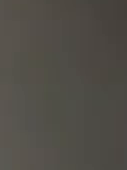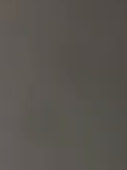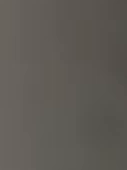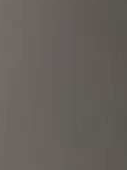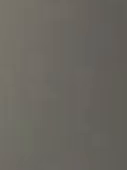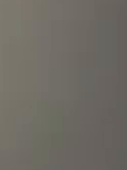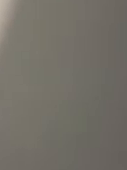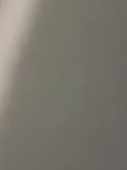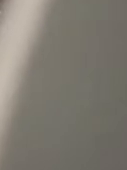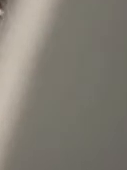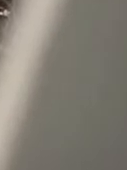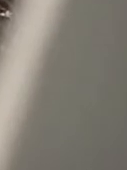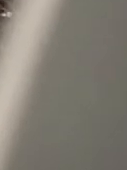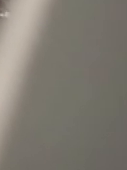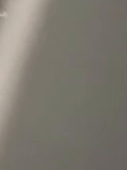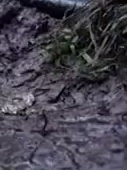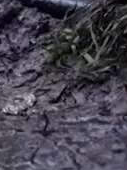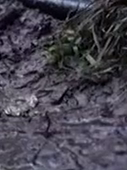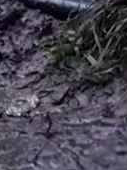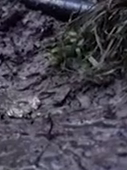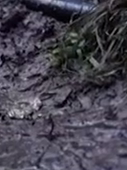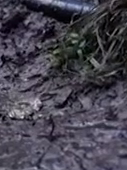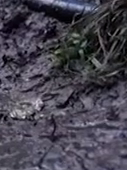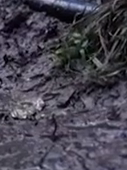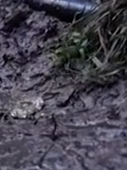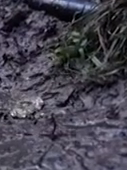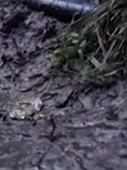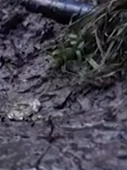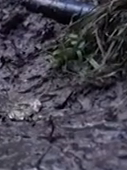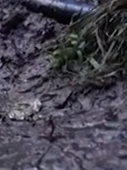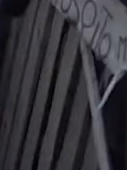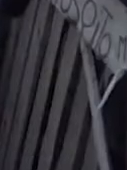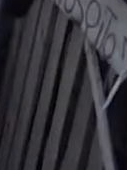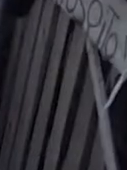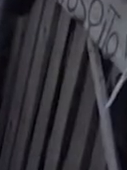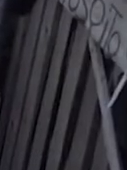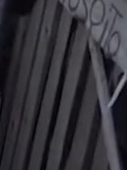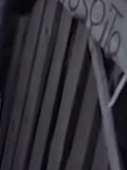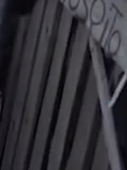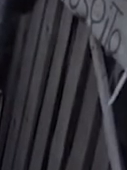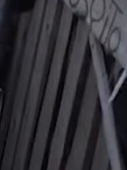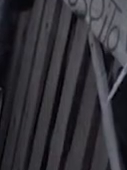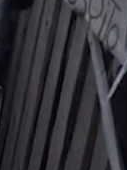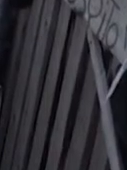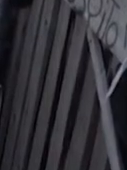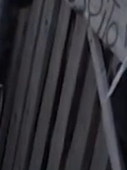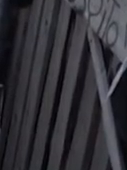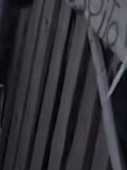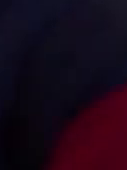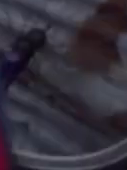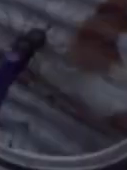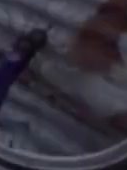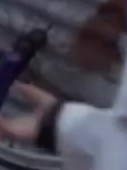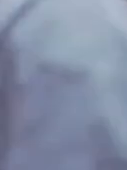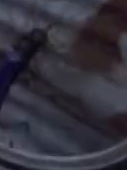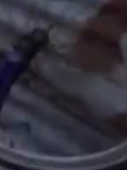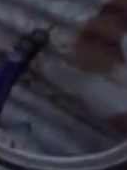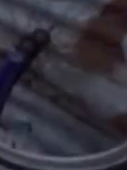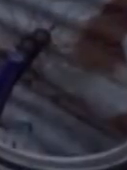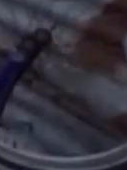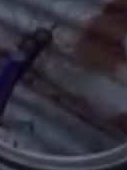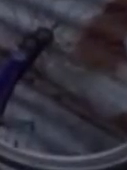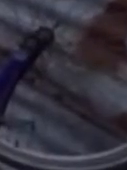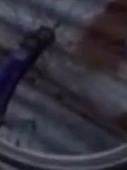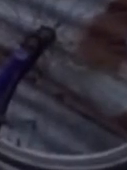línea de la pobreza. Además, el 16% de las personas viven en hogares donde no se accede a la alimentación necesaria por falta de